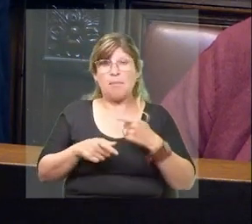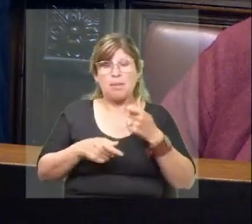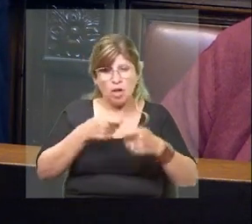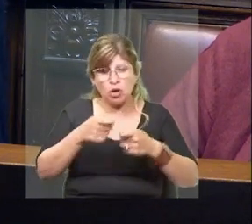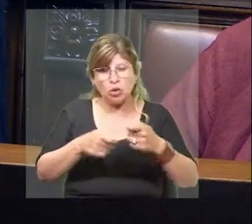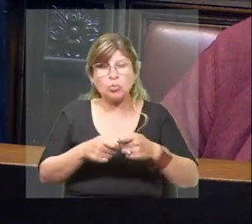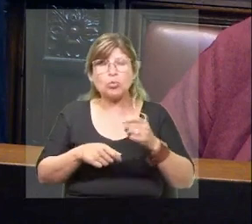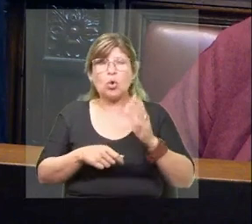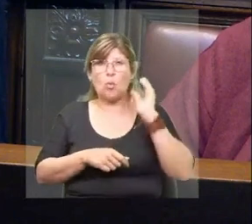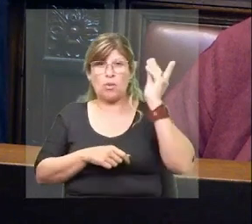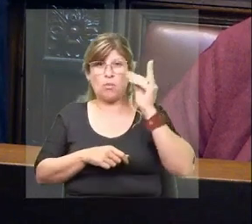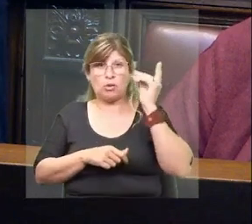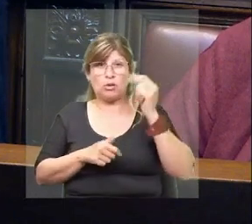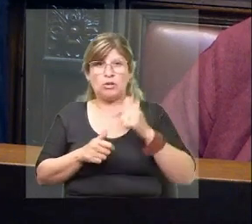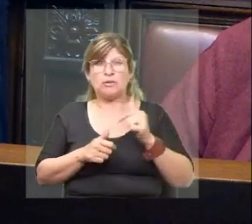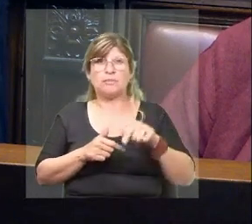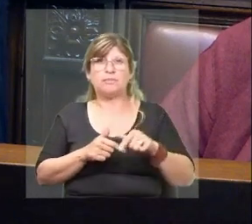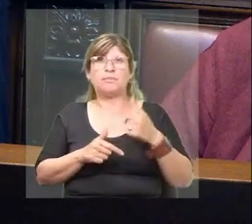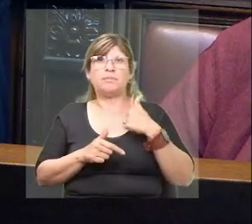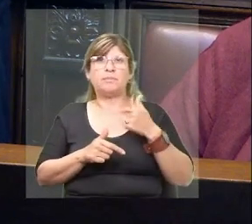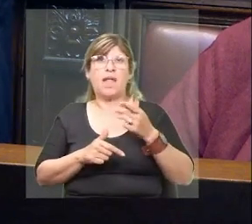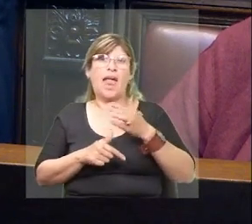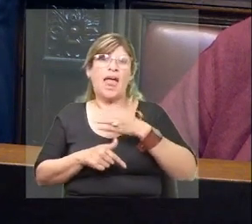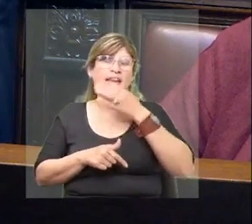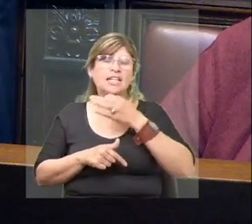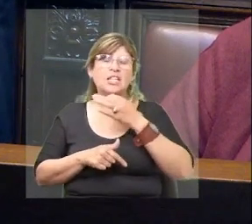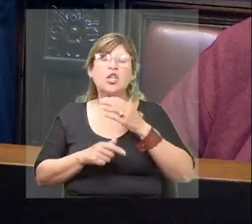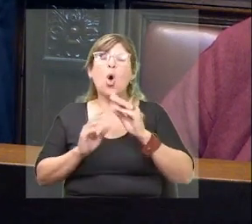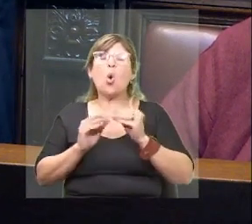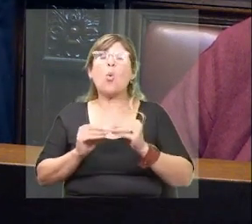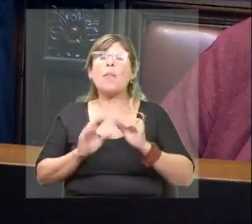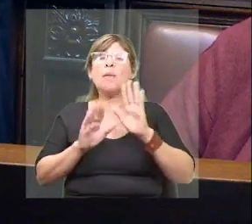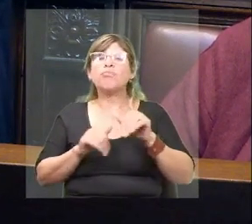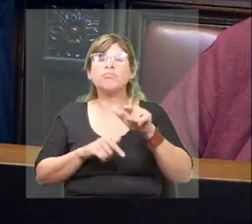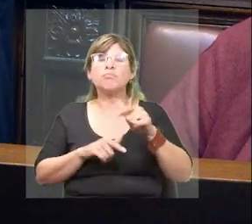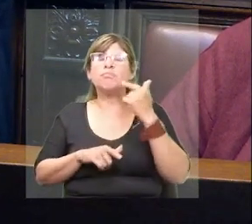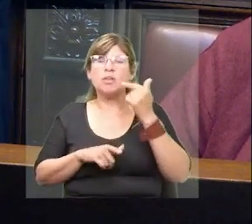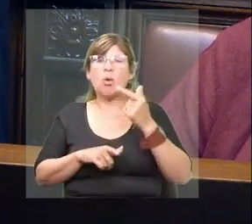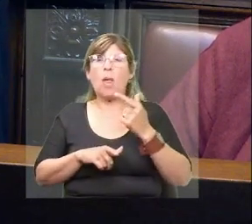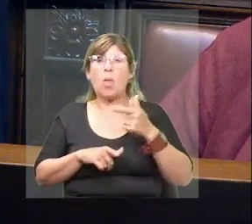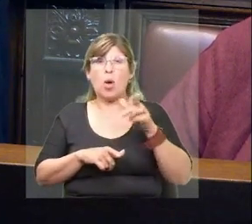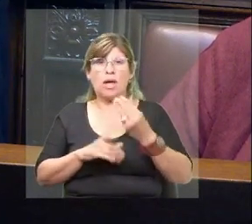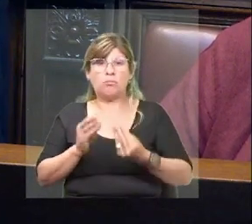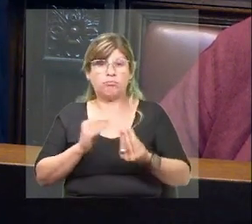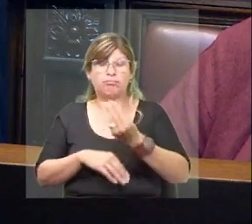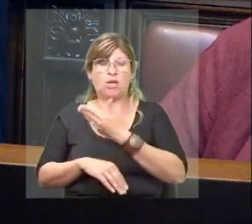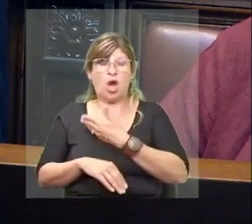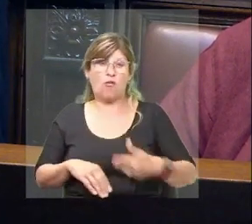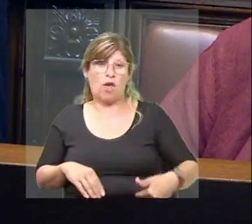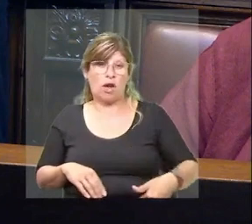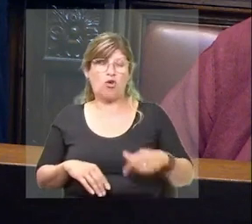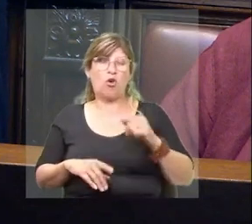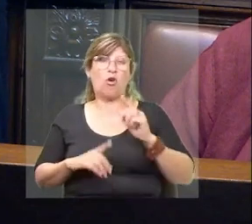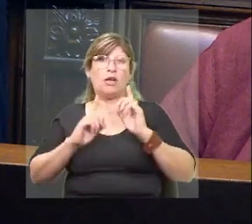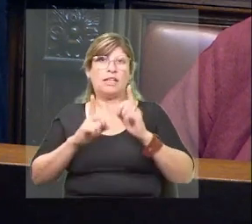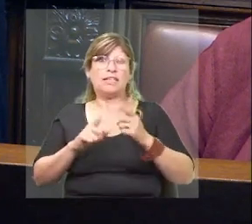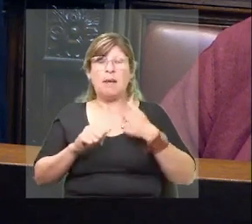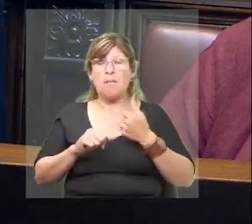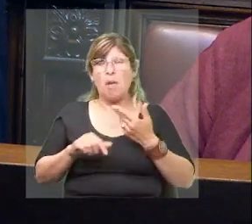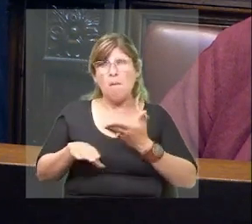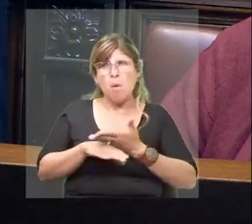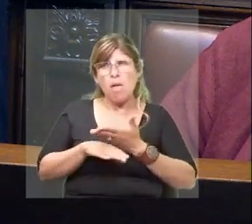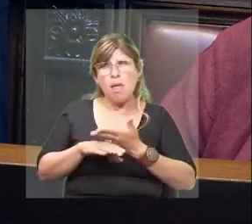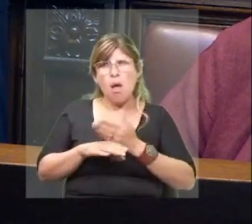legislador, rindió cuentas propias siendo gobierno y exigió cuentas